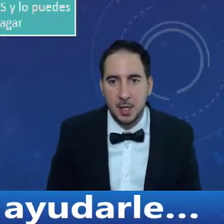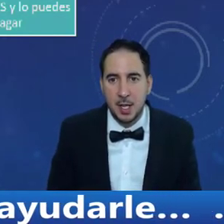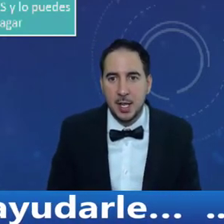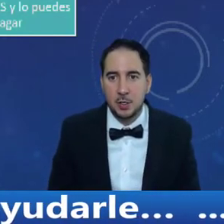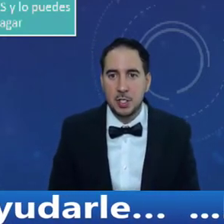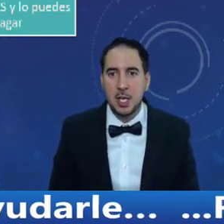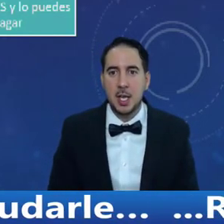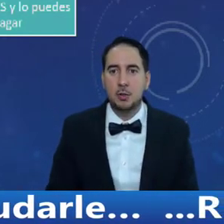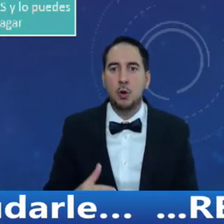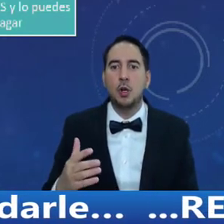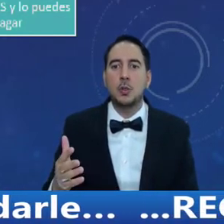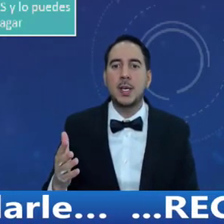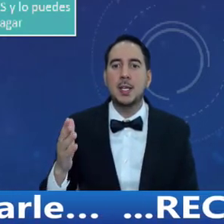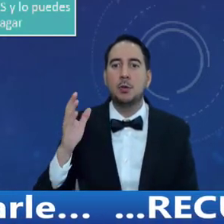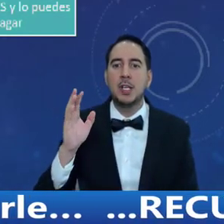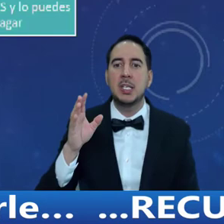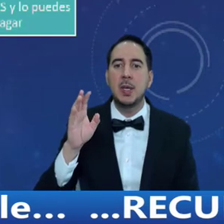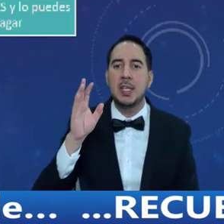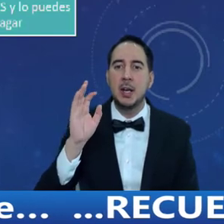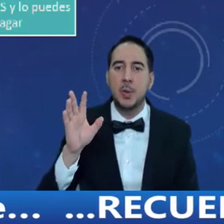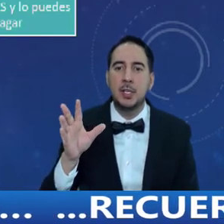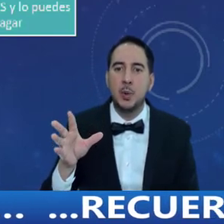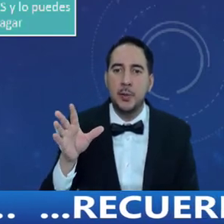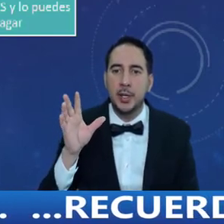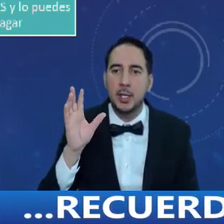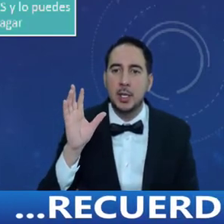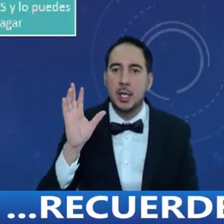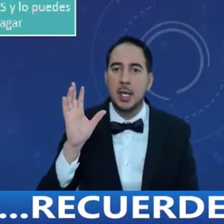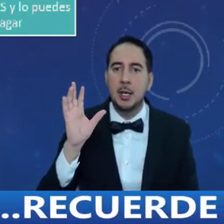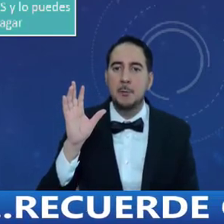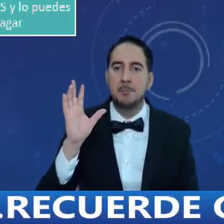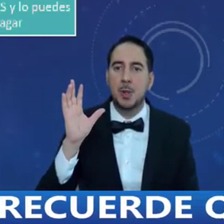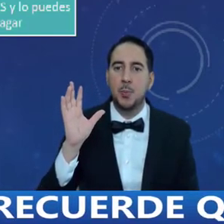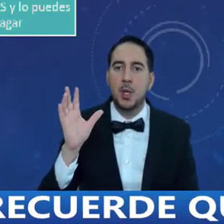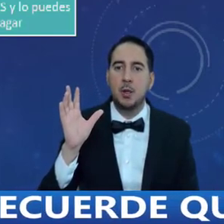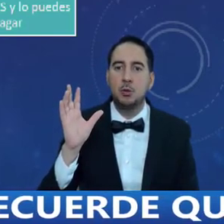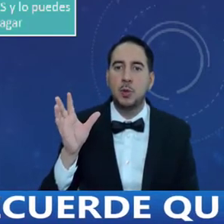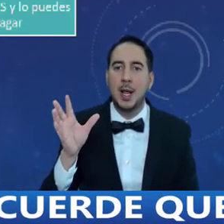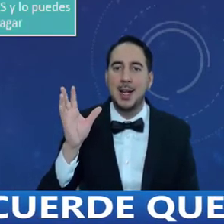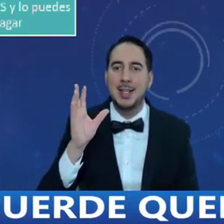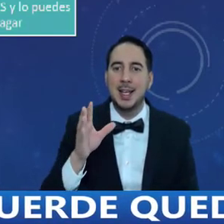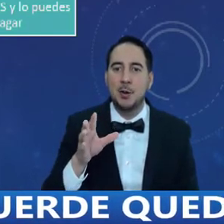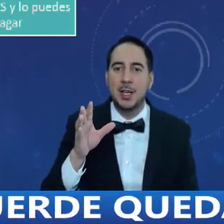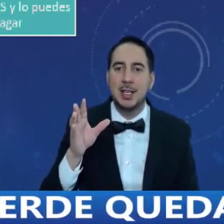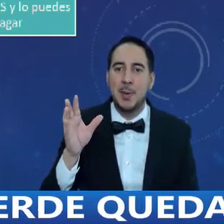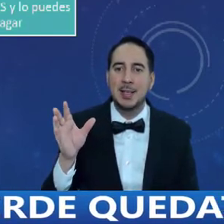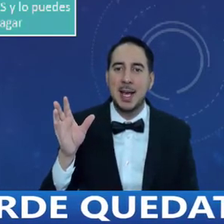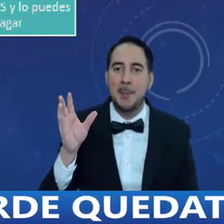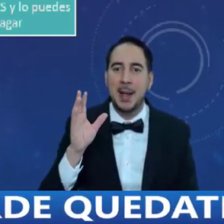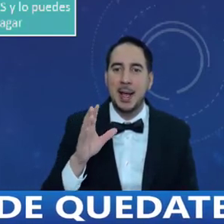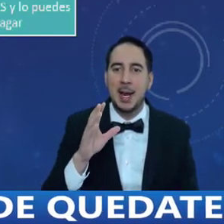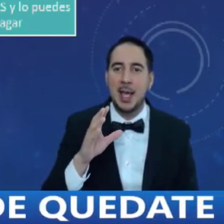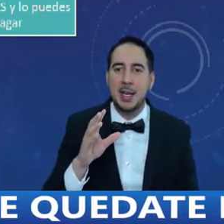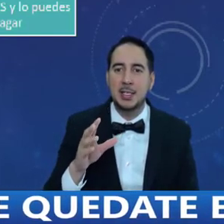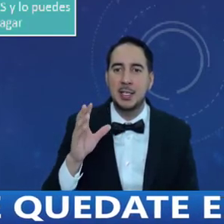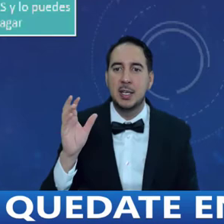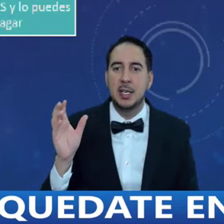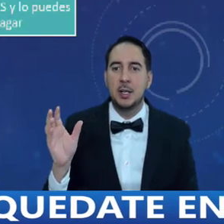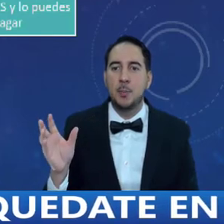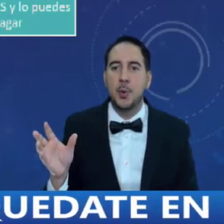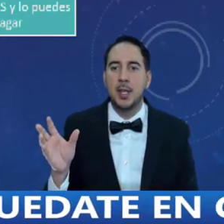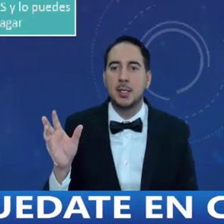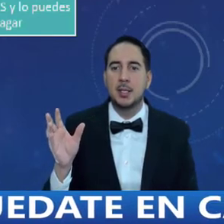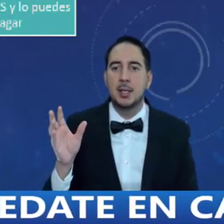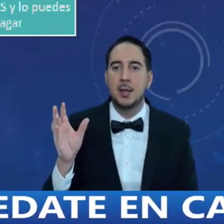video. Entonces, esto, lo otro es que tú recibes 1099. Puedes controlar el dinero que le vas a pagar a la ARES